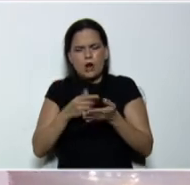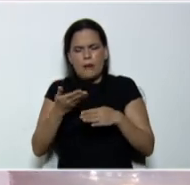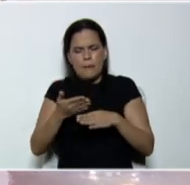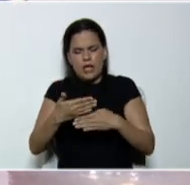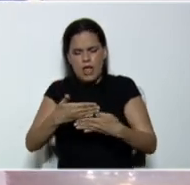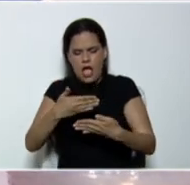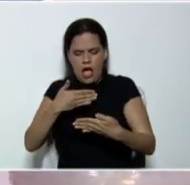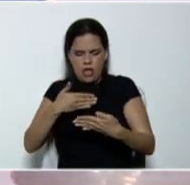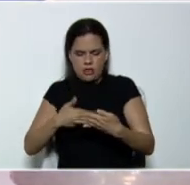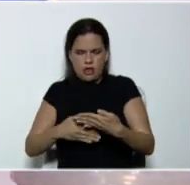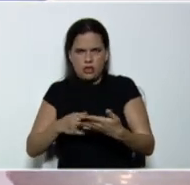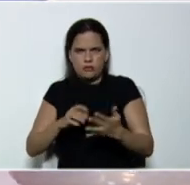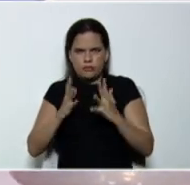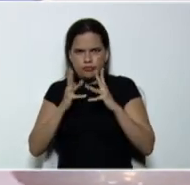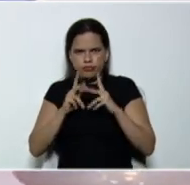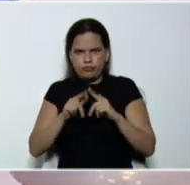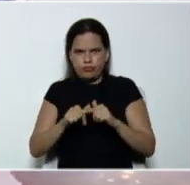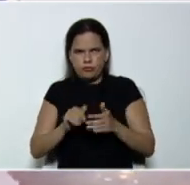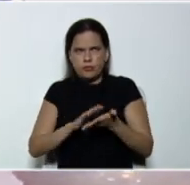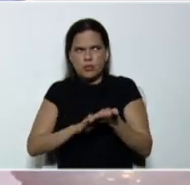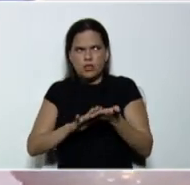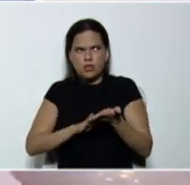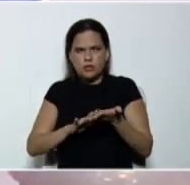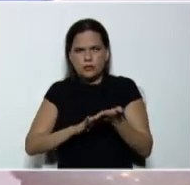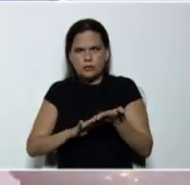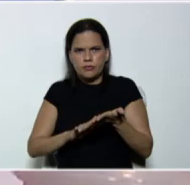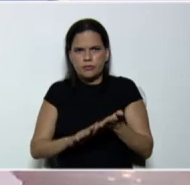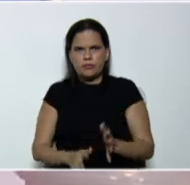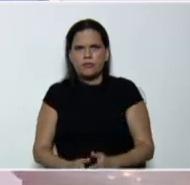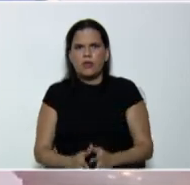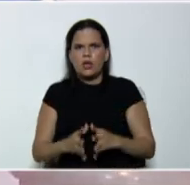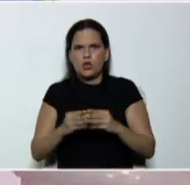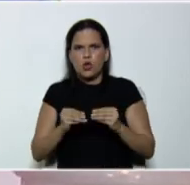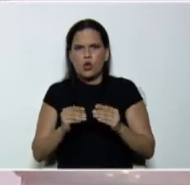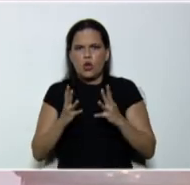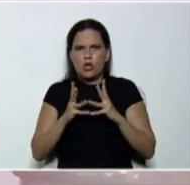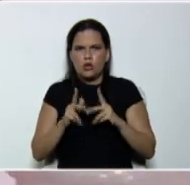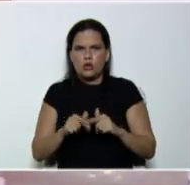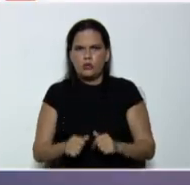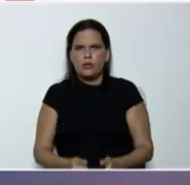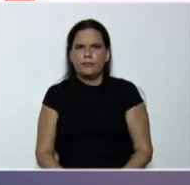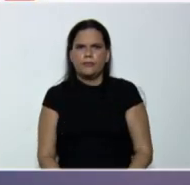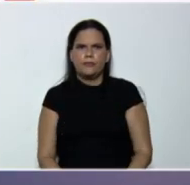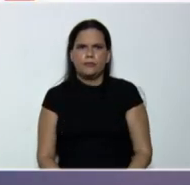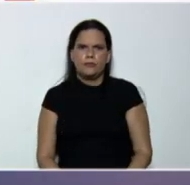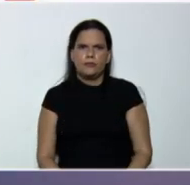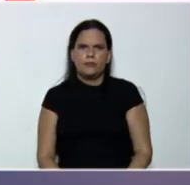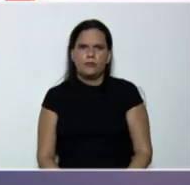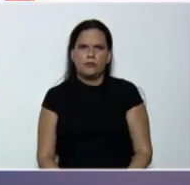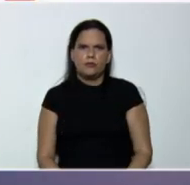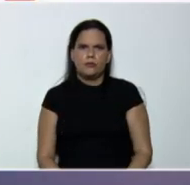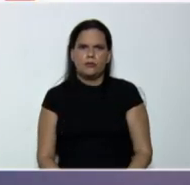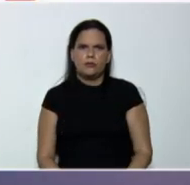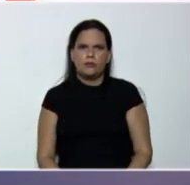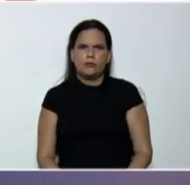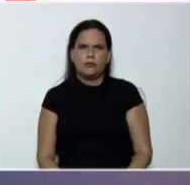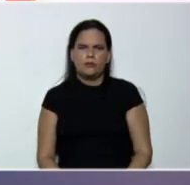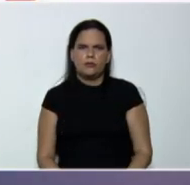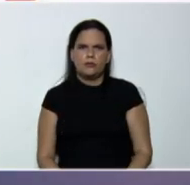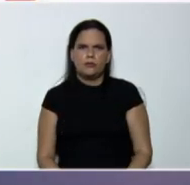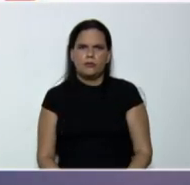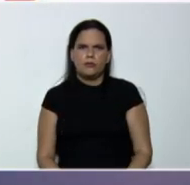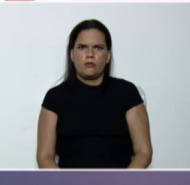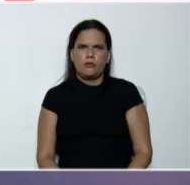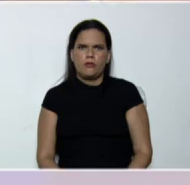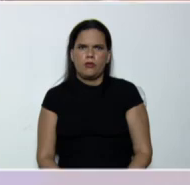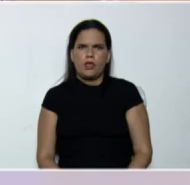de atrás, dando contorno a todo el número, en este caso porque estamos trabajando de números, con los números.